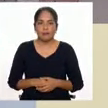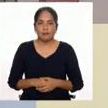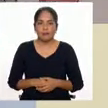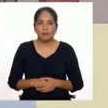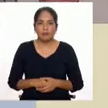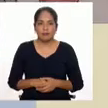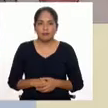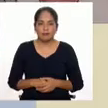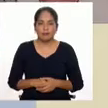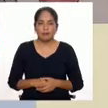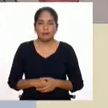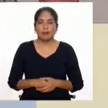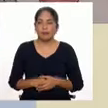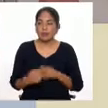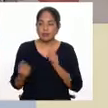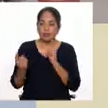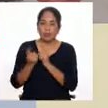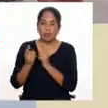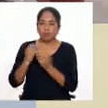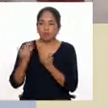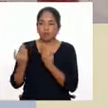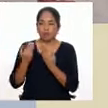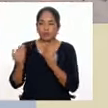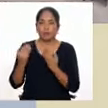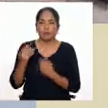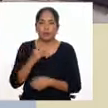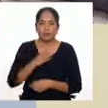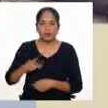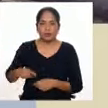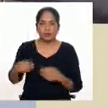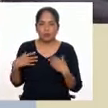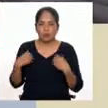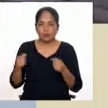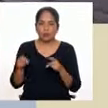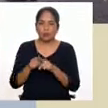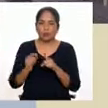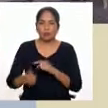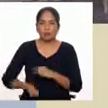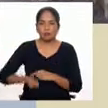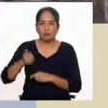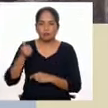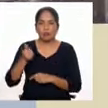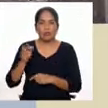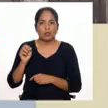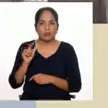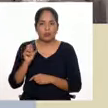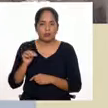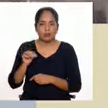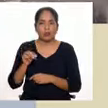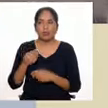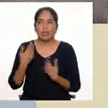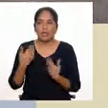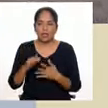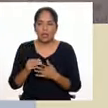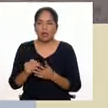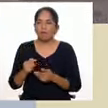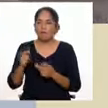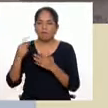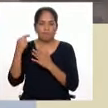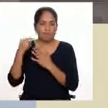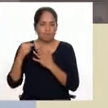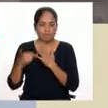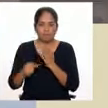Acabamos de conversar aquí con el director regional de salud y el gerente de la red. Ya hicieron sus primeros